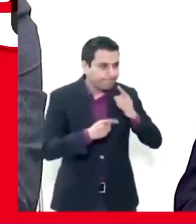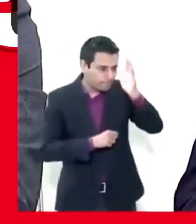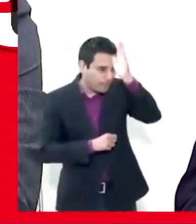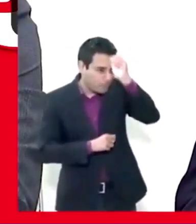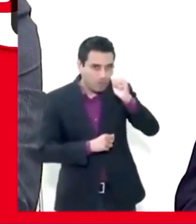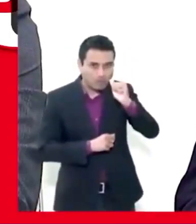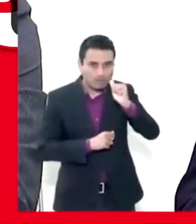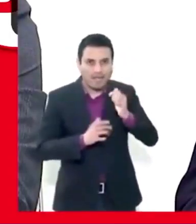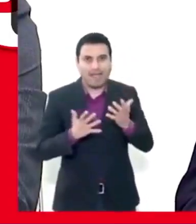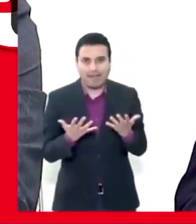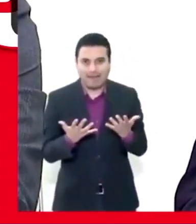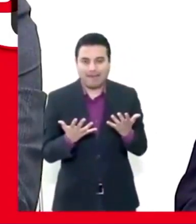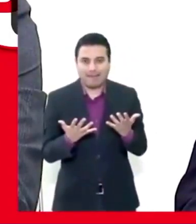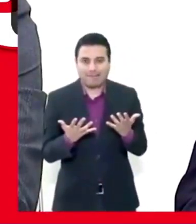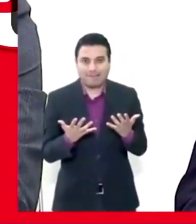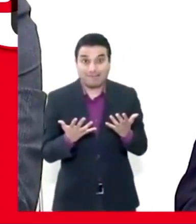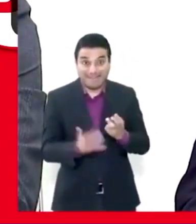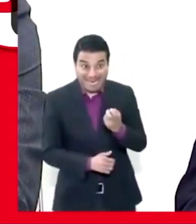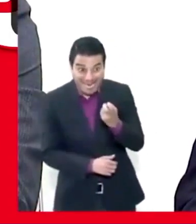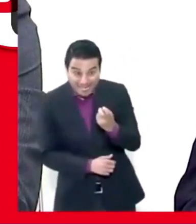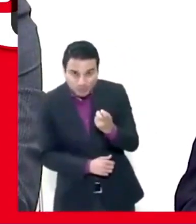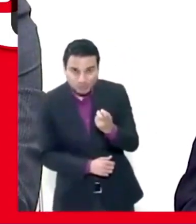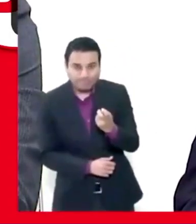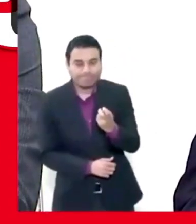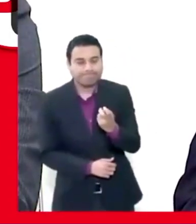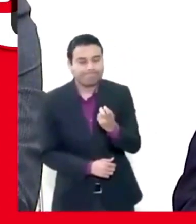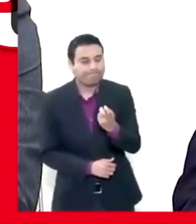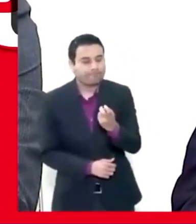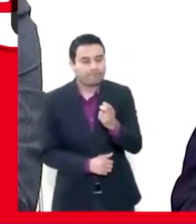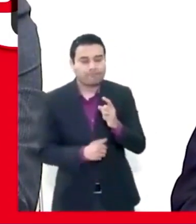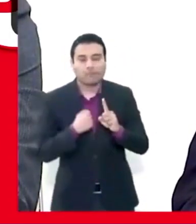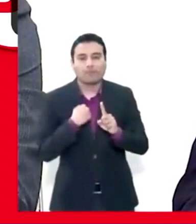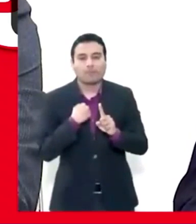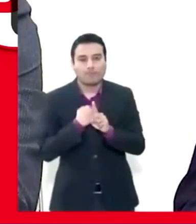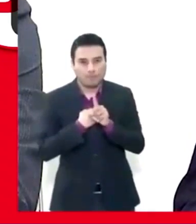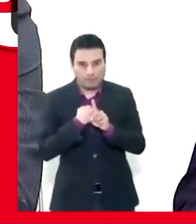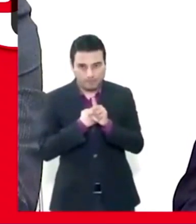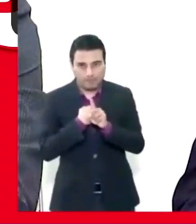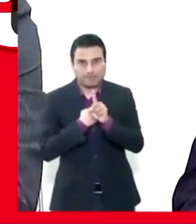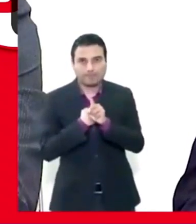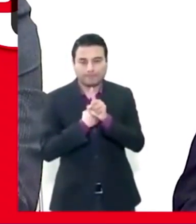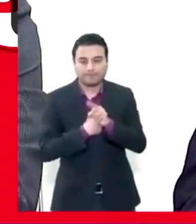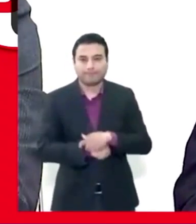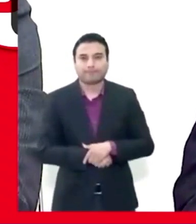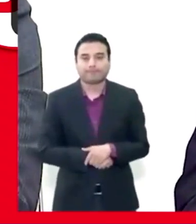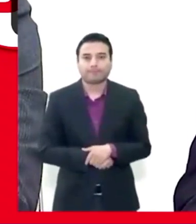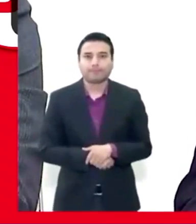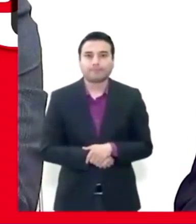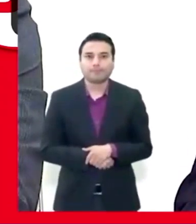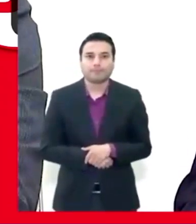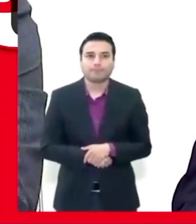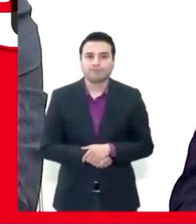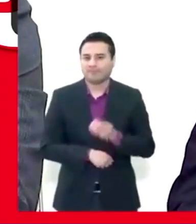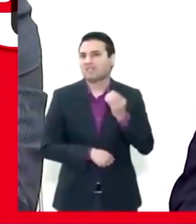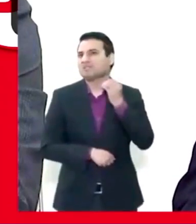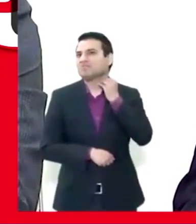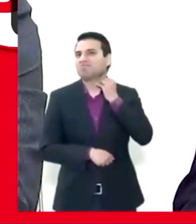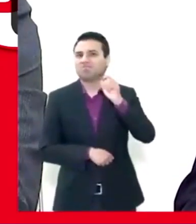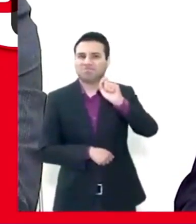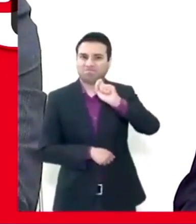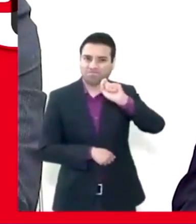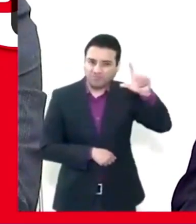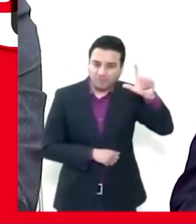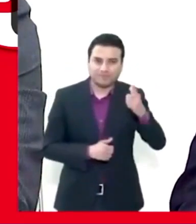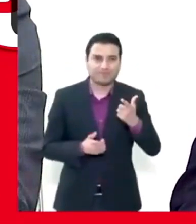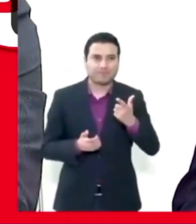se está gestando un problema en donde hoy no lo hay juristas expertos directivos de los organismos